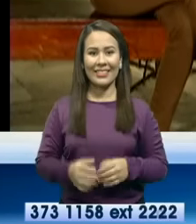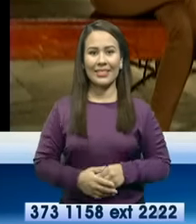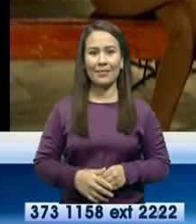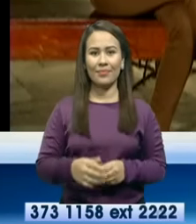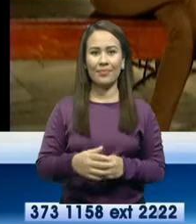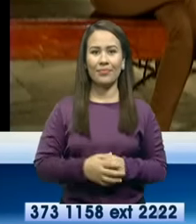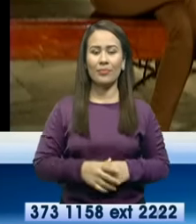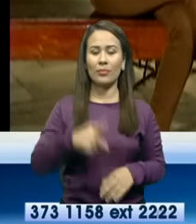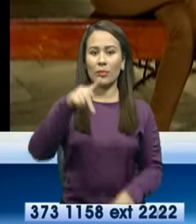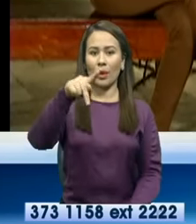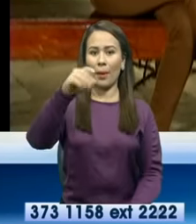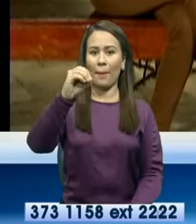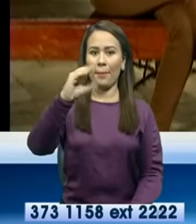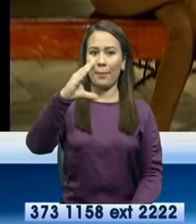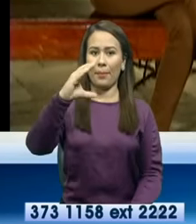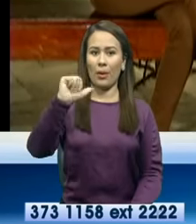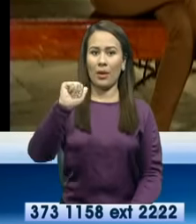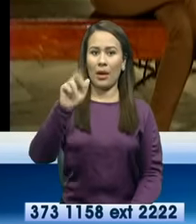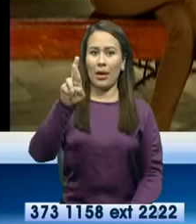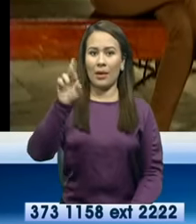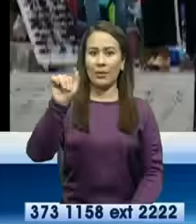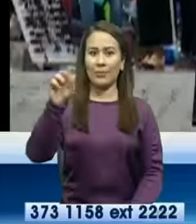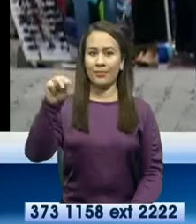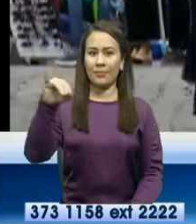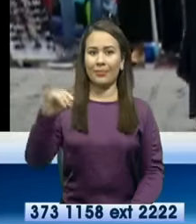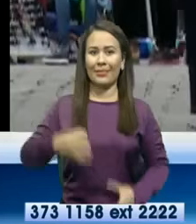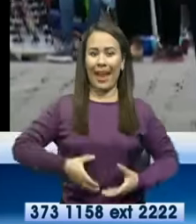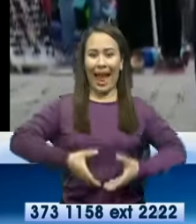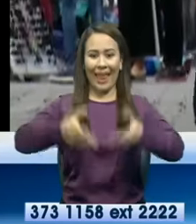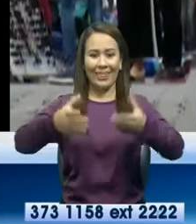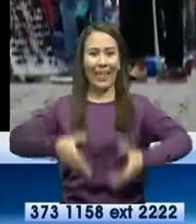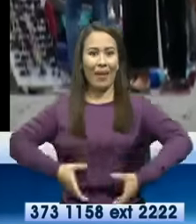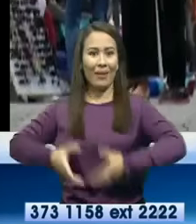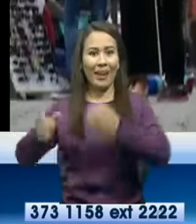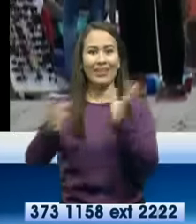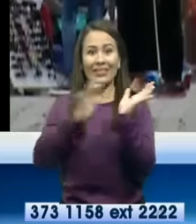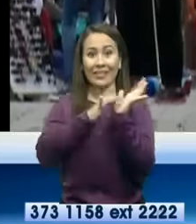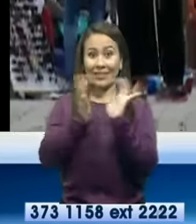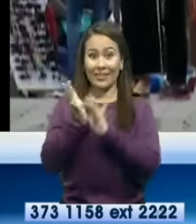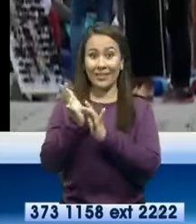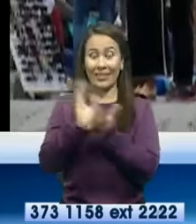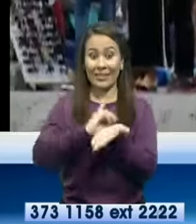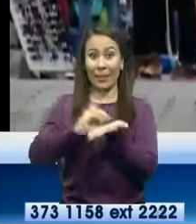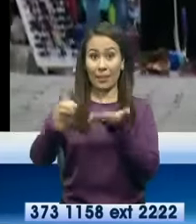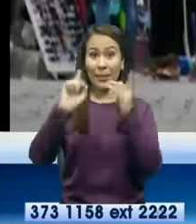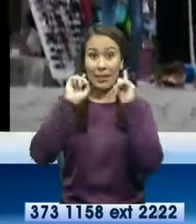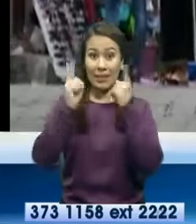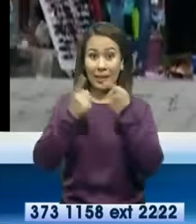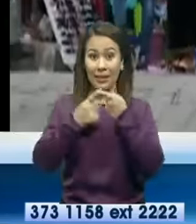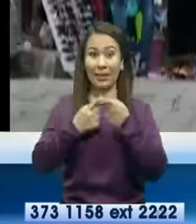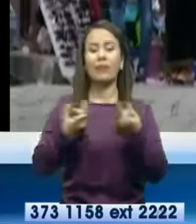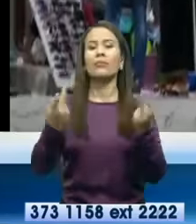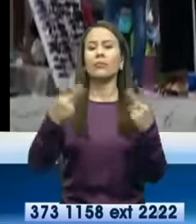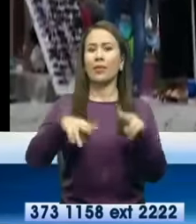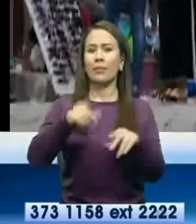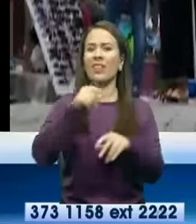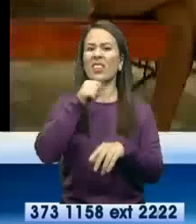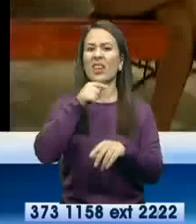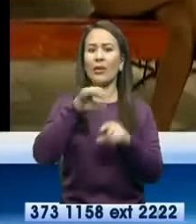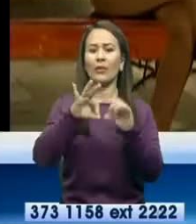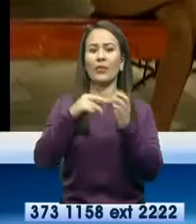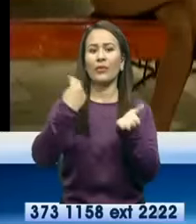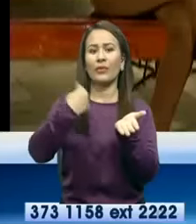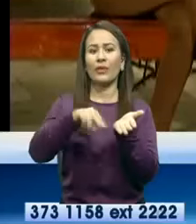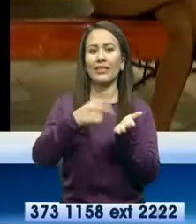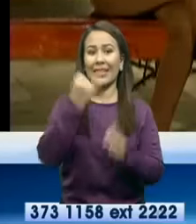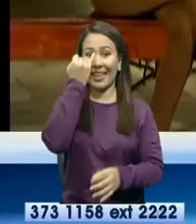Paucar Raymi, que es las fiestas de entre Carnaval y Semana Santa. Todas las fiestas andinas los convirtieron